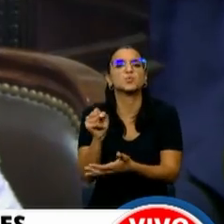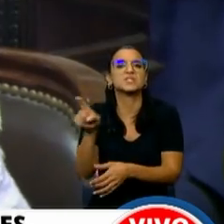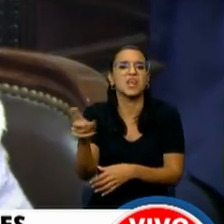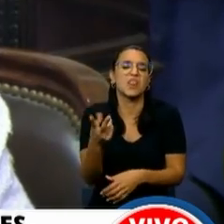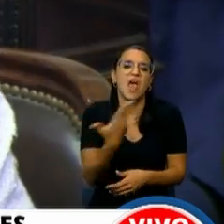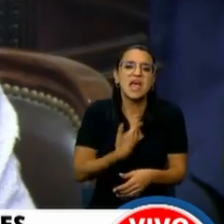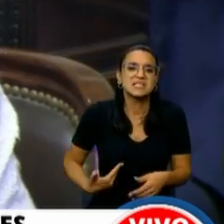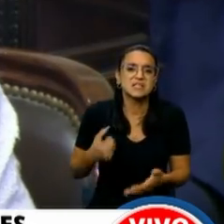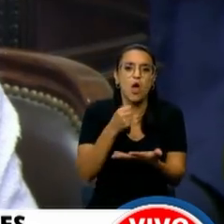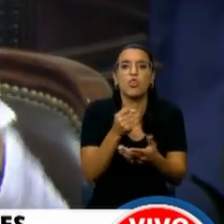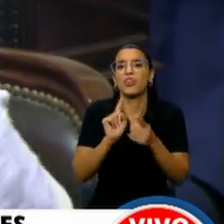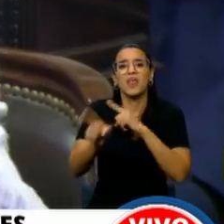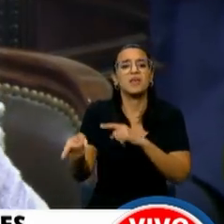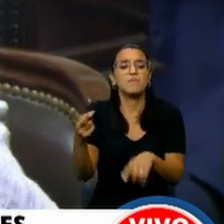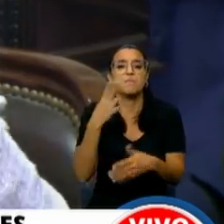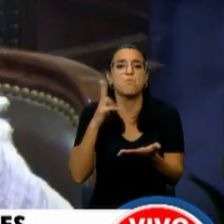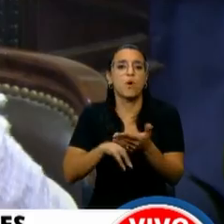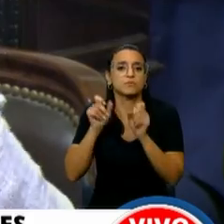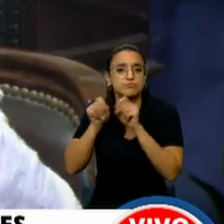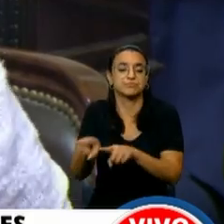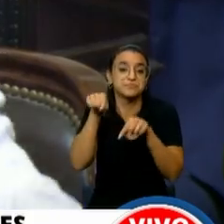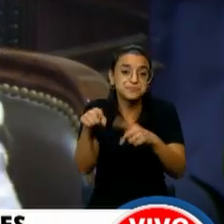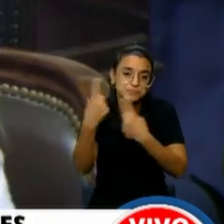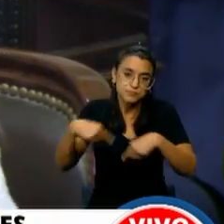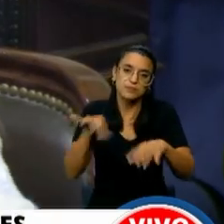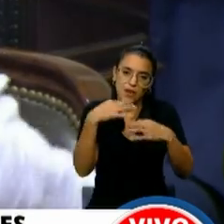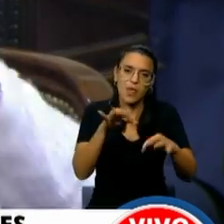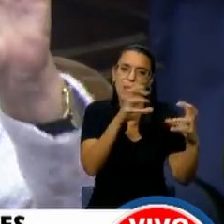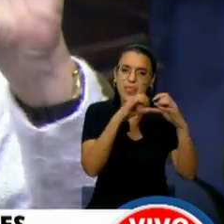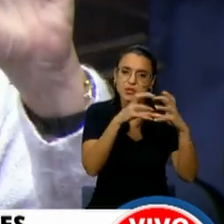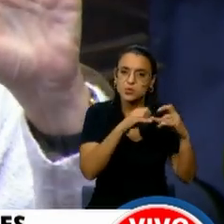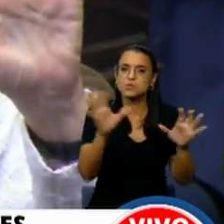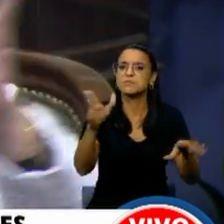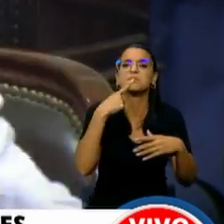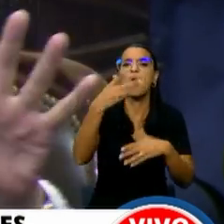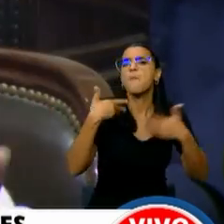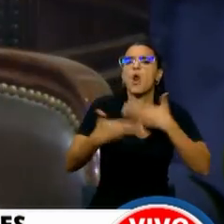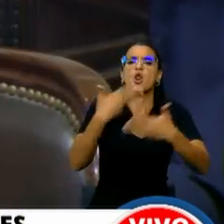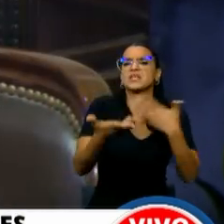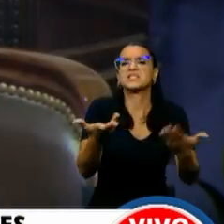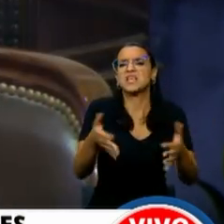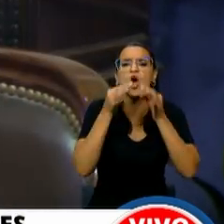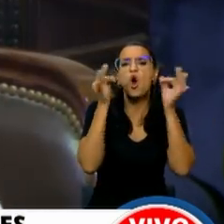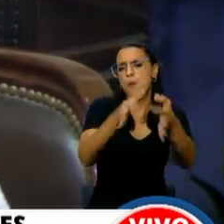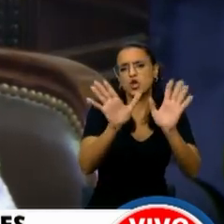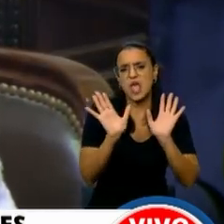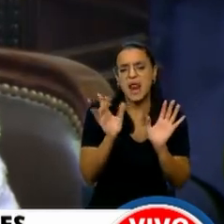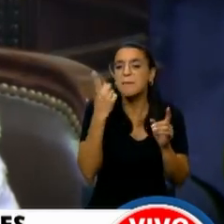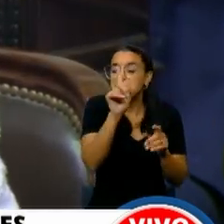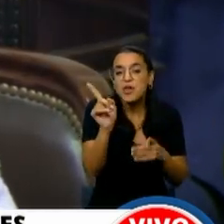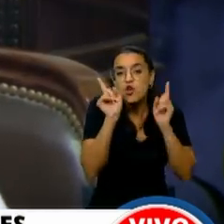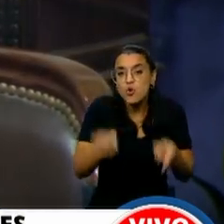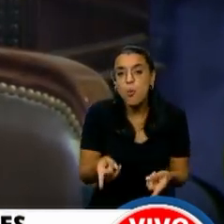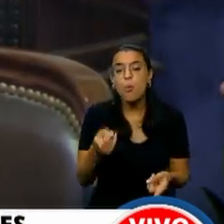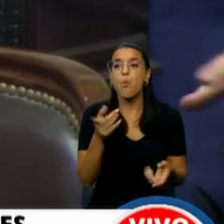directamente con sus impuestos estas son las cosas que hay que discutir distancia de progresistas todo lo que quieran pero no se van